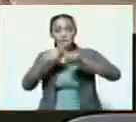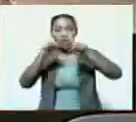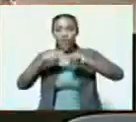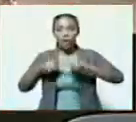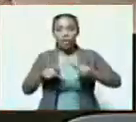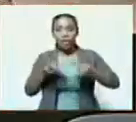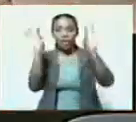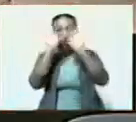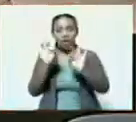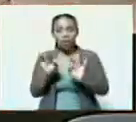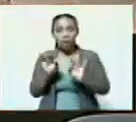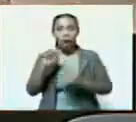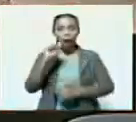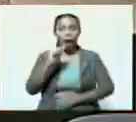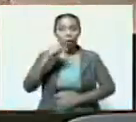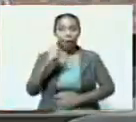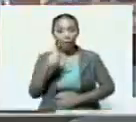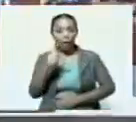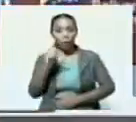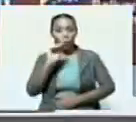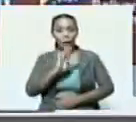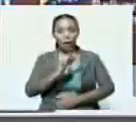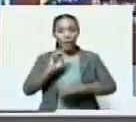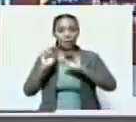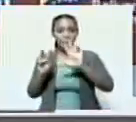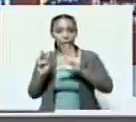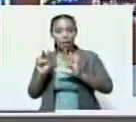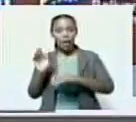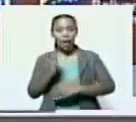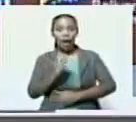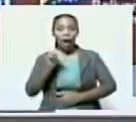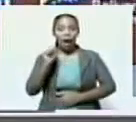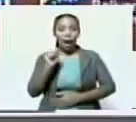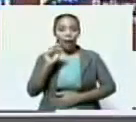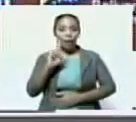calibres, AK-47, AR-15 y Galil.